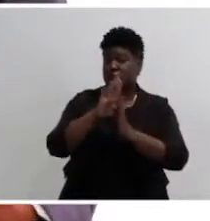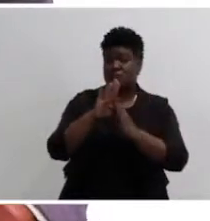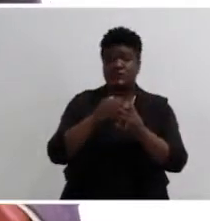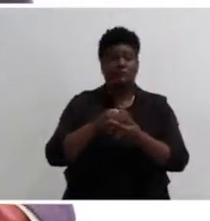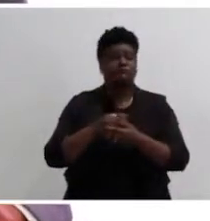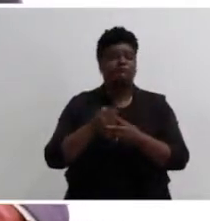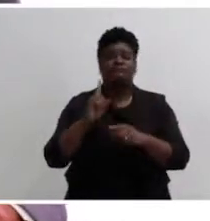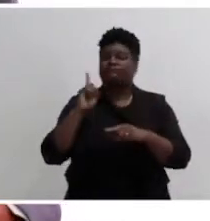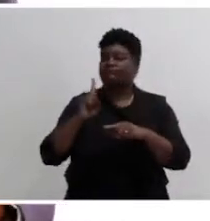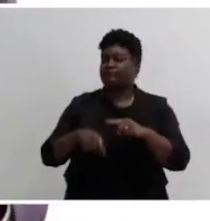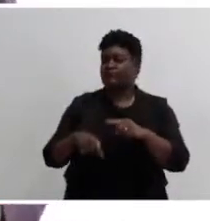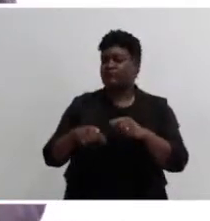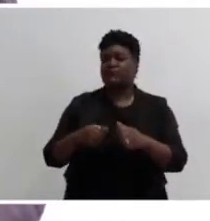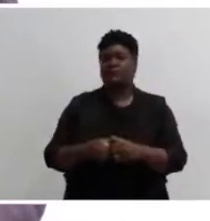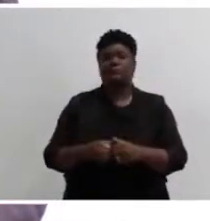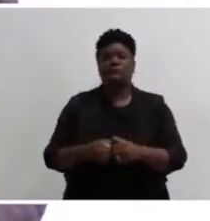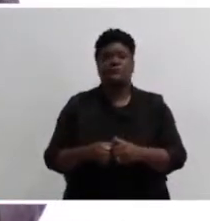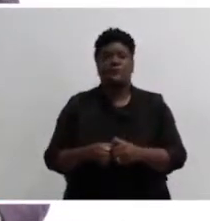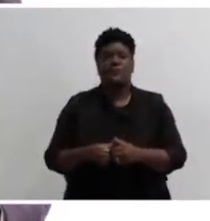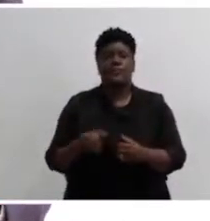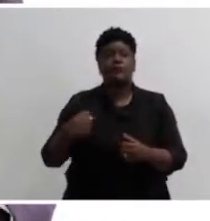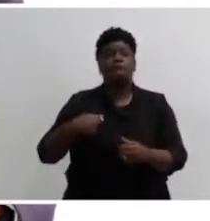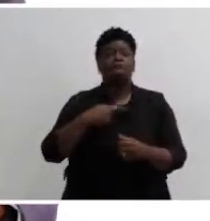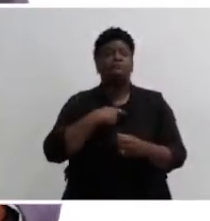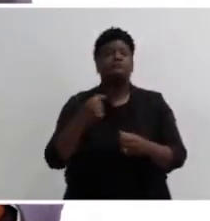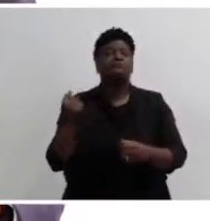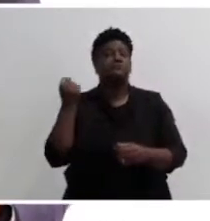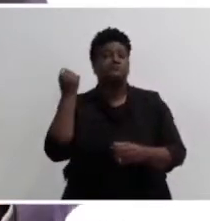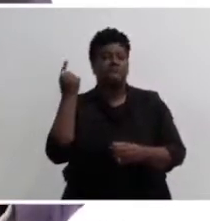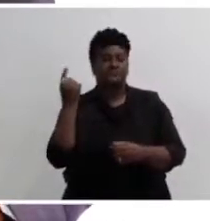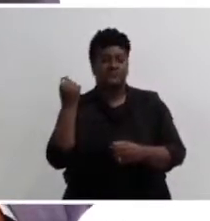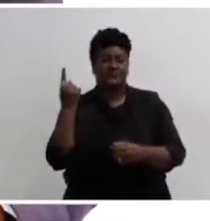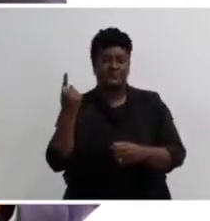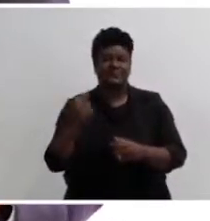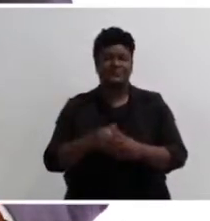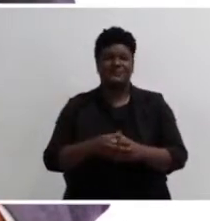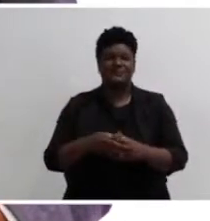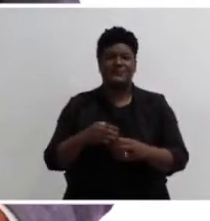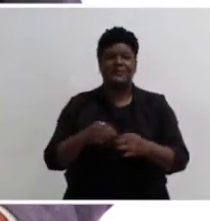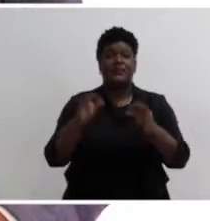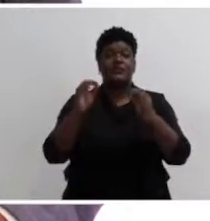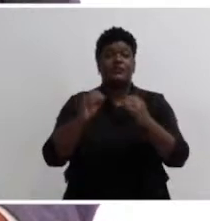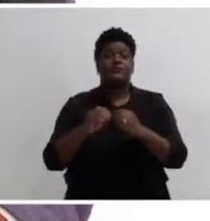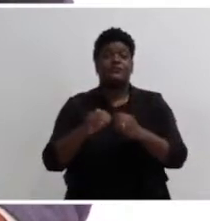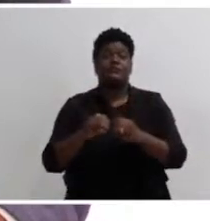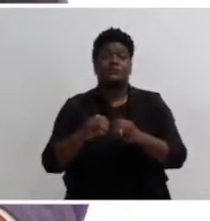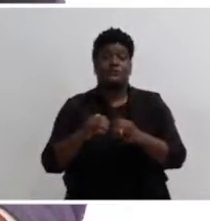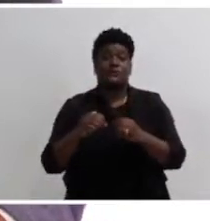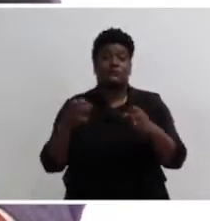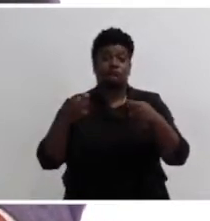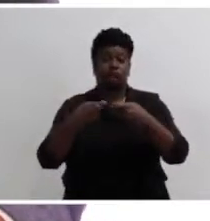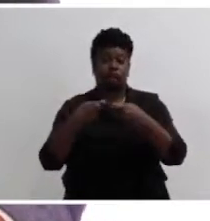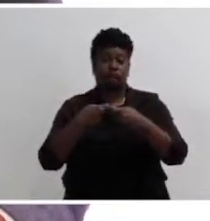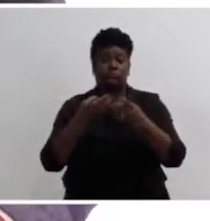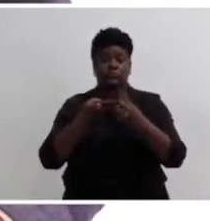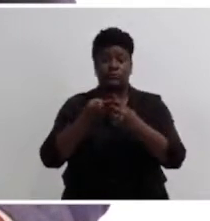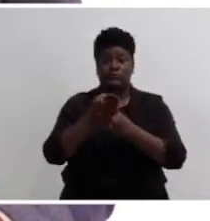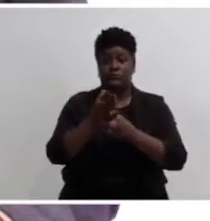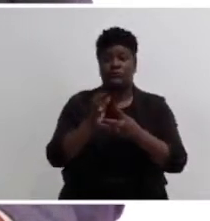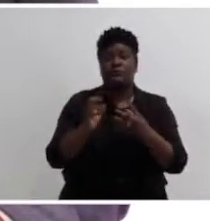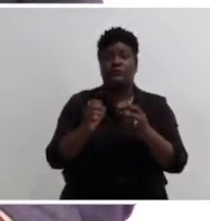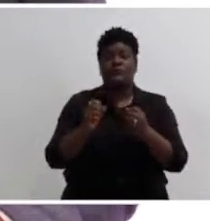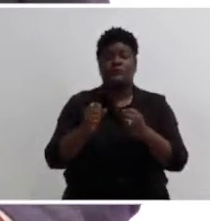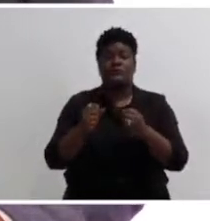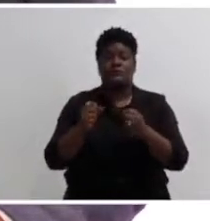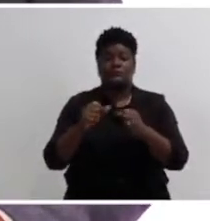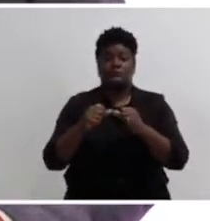En Keysight lo entendemos como fabricantes de equipos de prueba y medición y también como fabricantes de semiconductores. Sabemos lo que es el reto